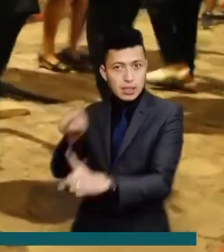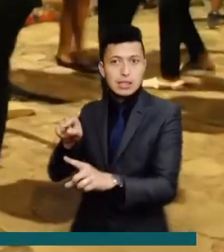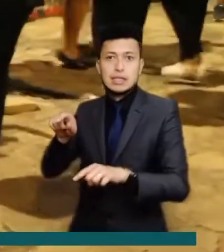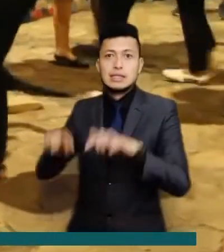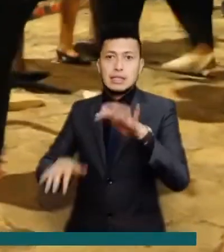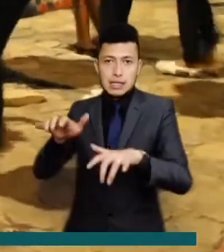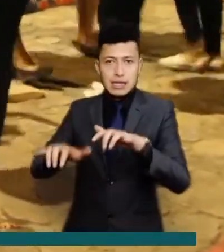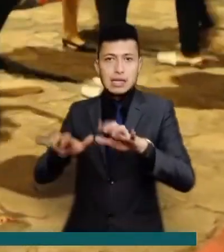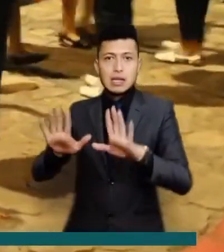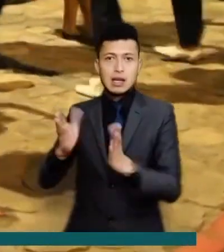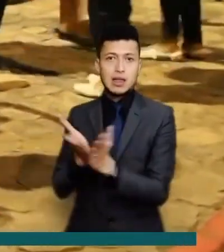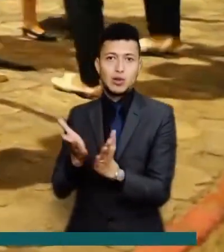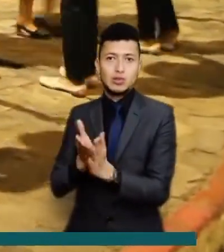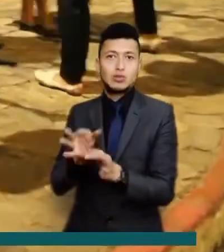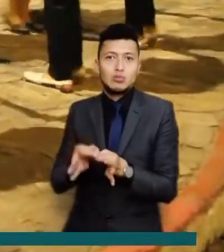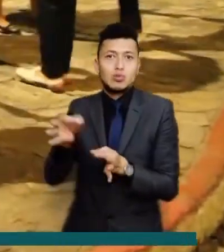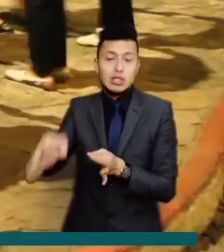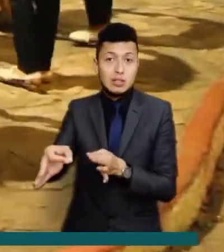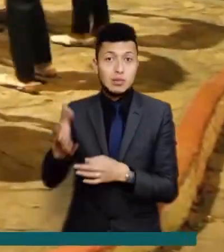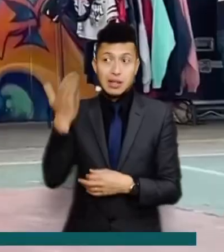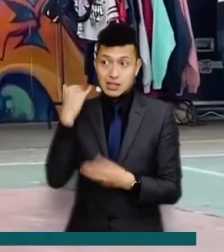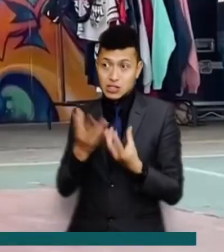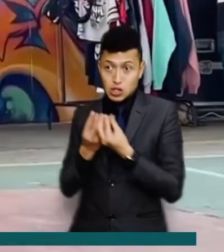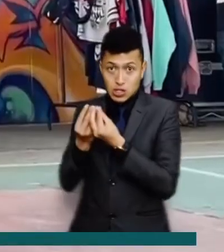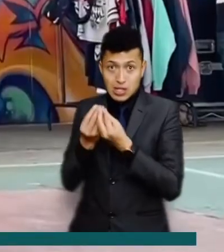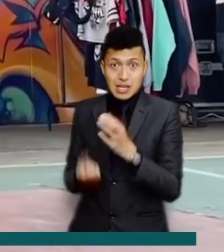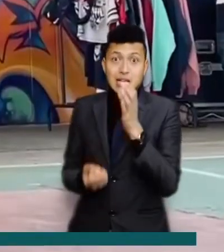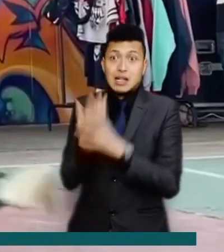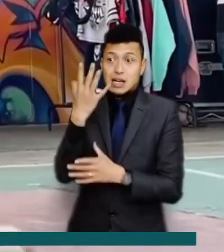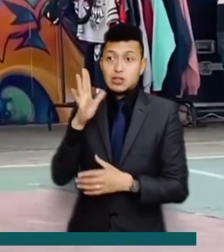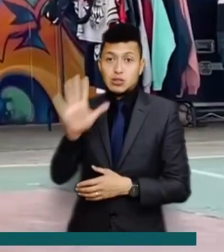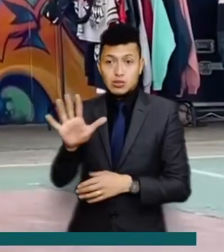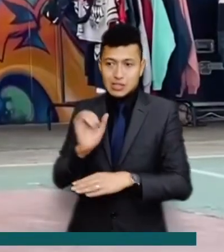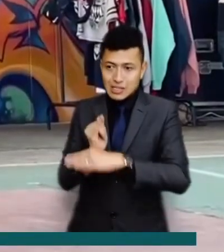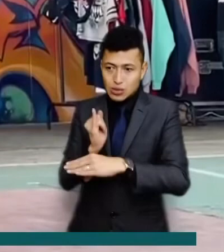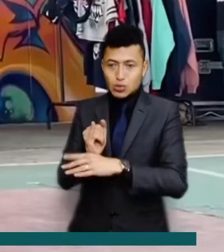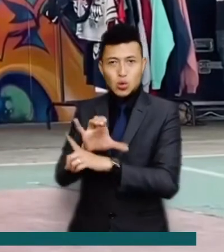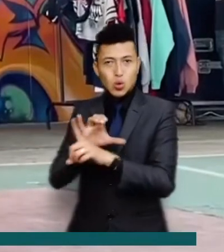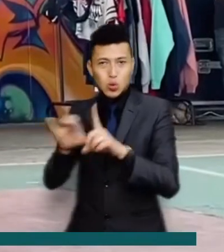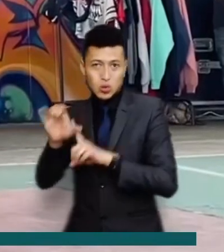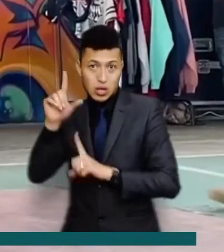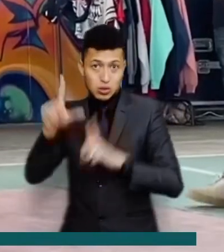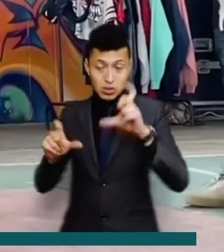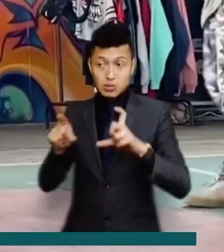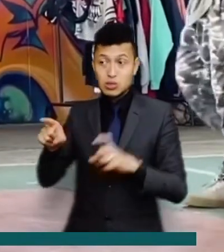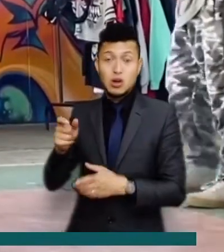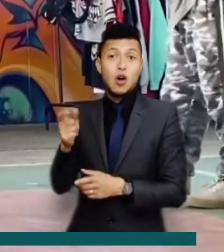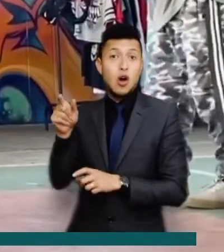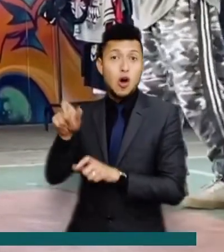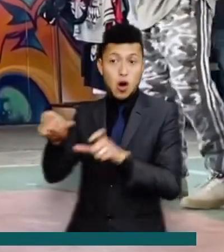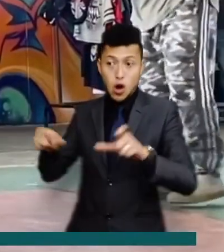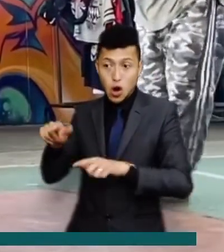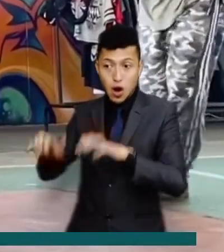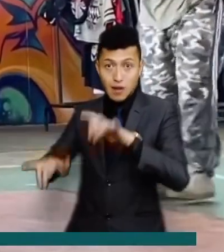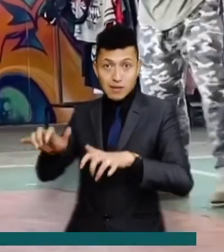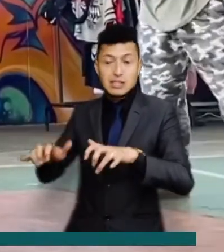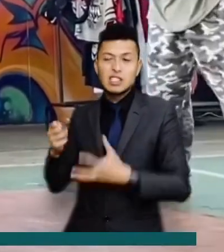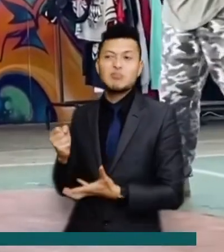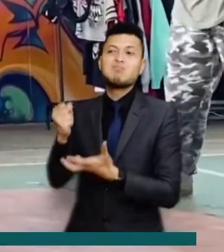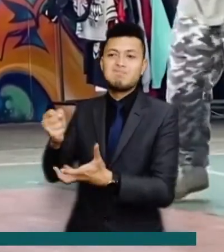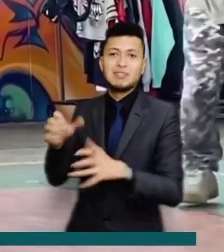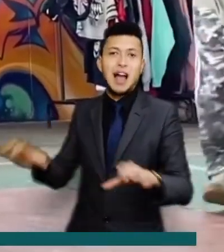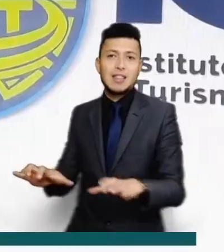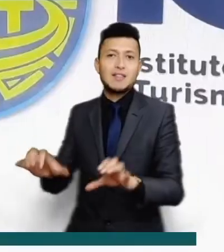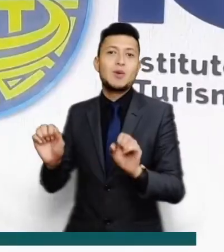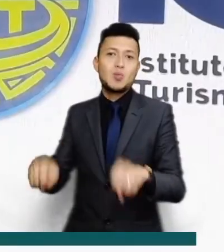Municipal. Pero luego que el Consejo aprobara la creación del Instituto de Cultura y Turismo, esta oficina tuvo más independencia y recursos para sus actividades. Estamos